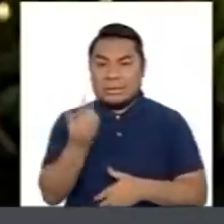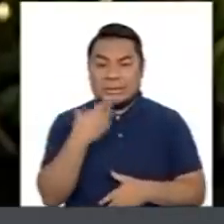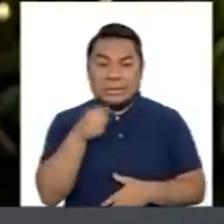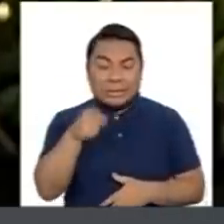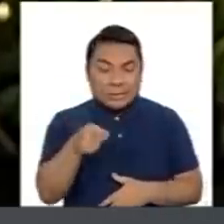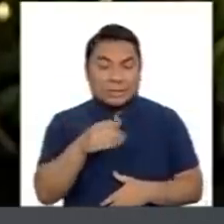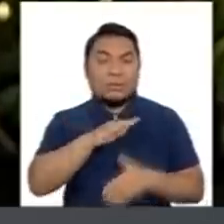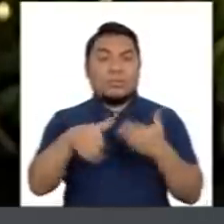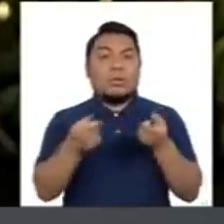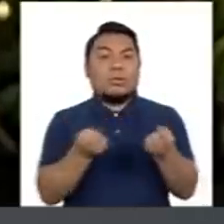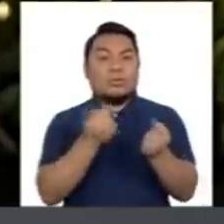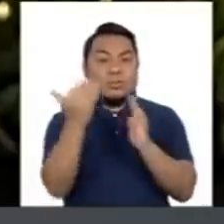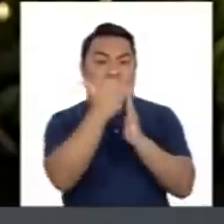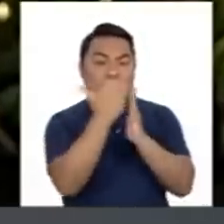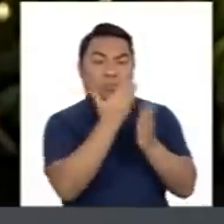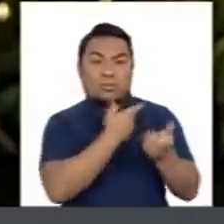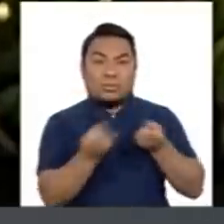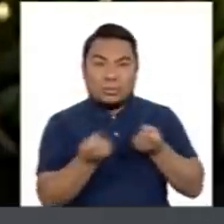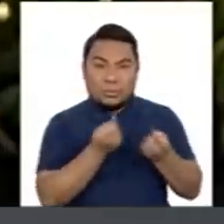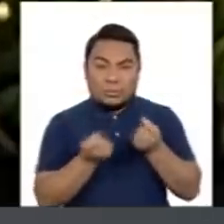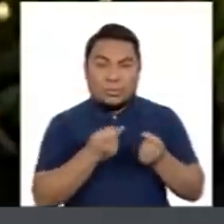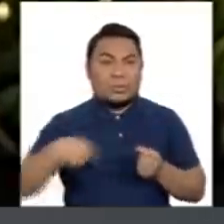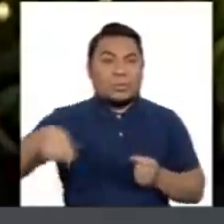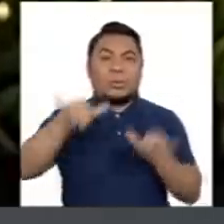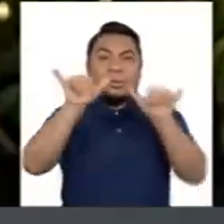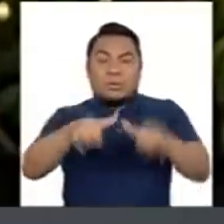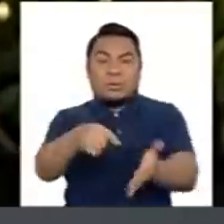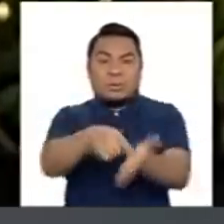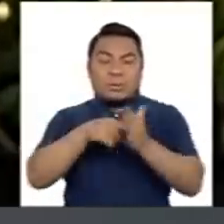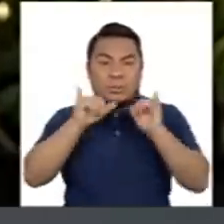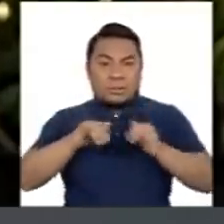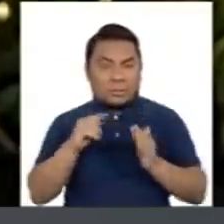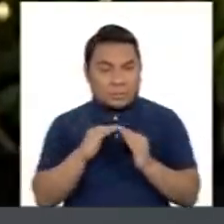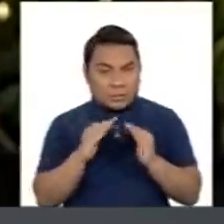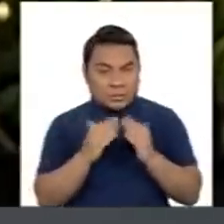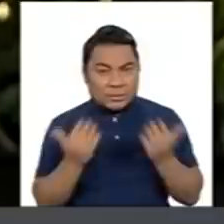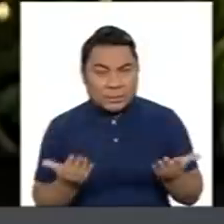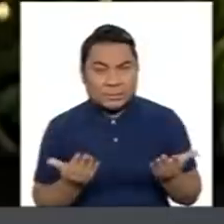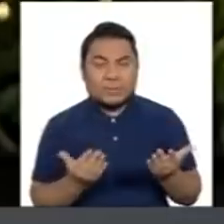otras medidas como gobierno tomarán respecto al toque de queda o la inmovilización?